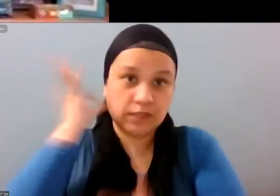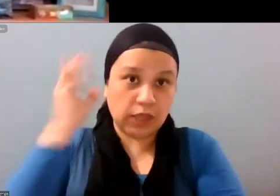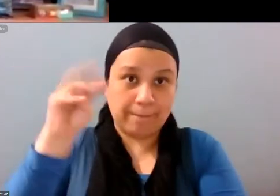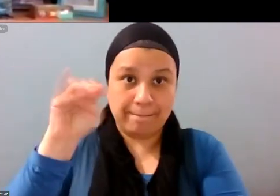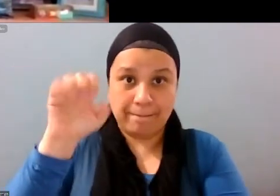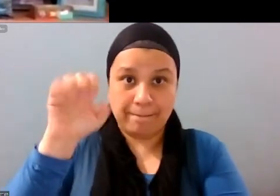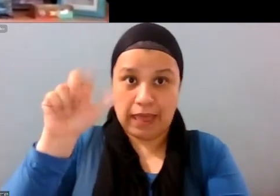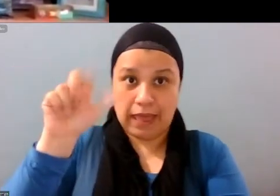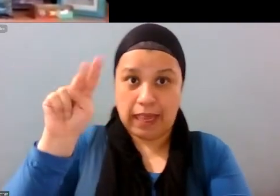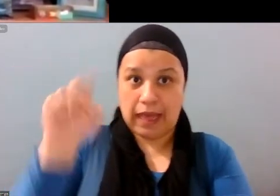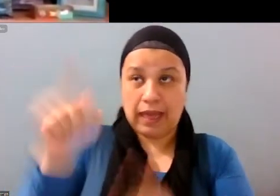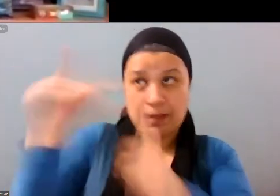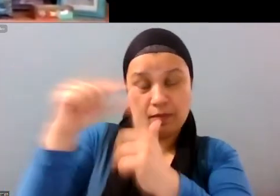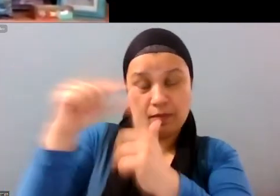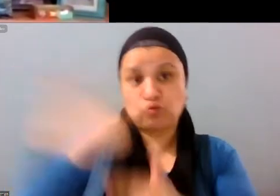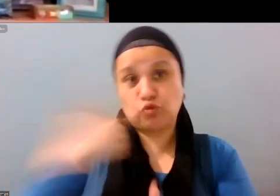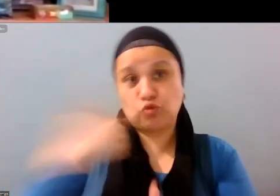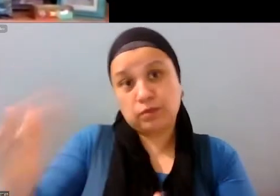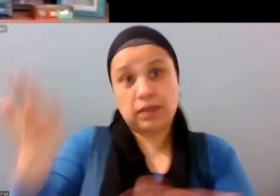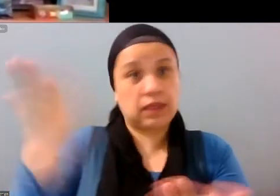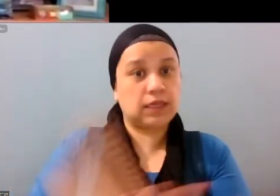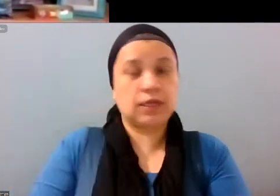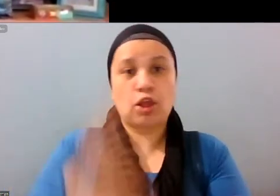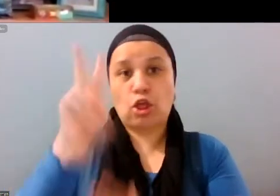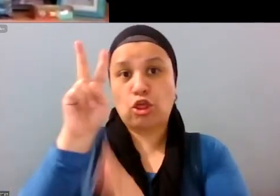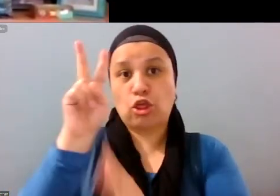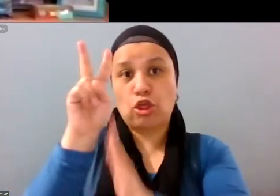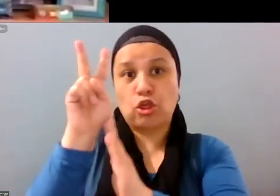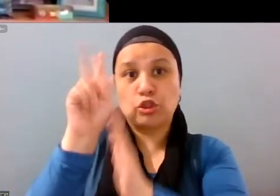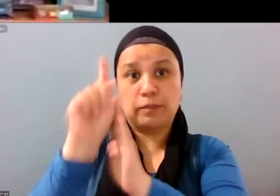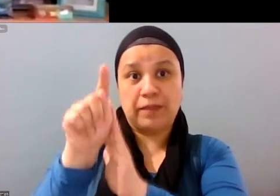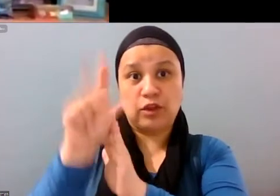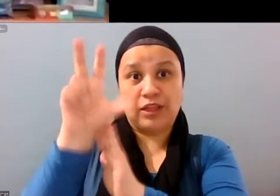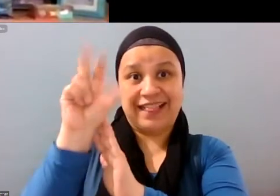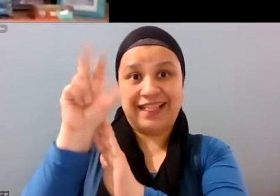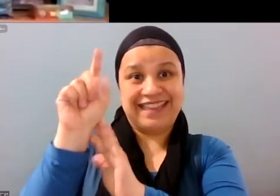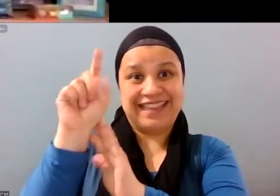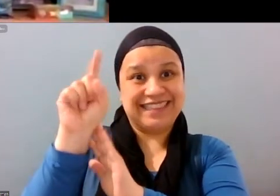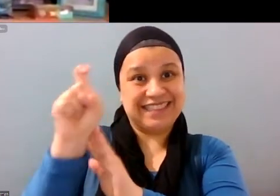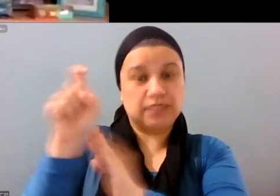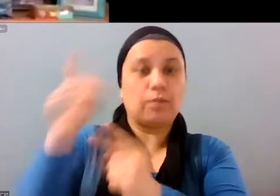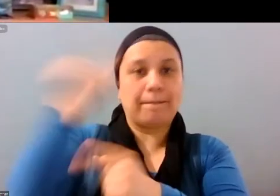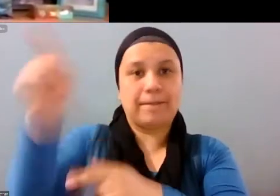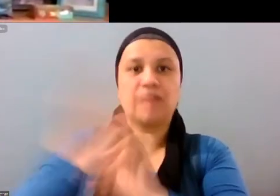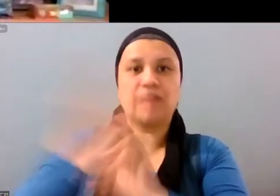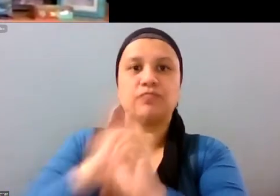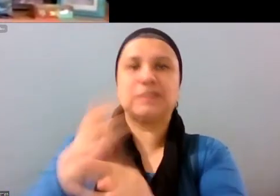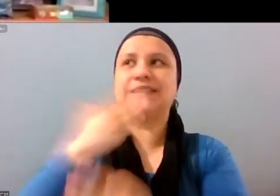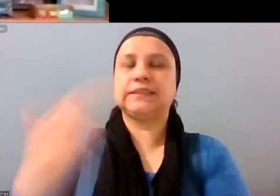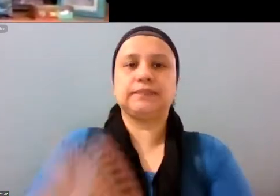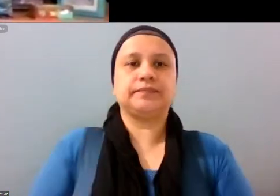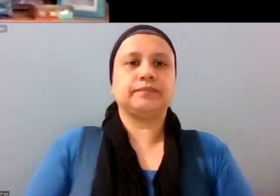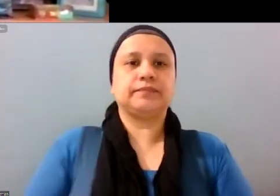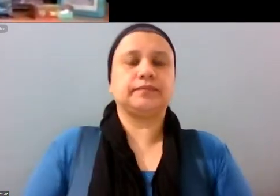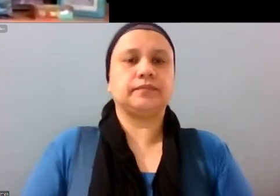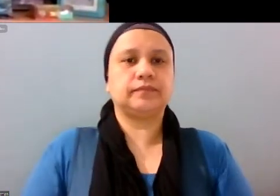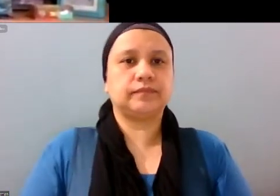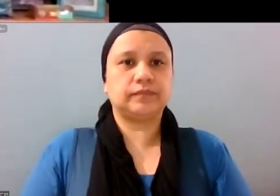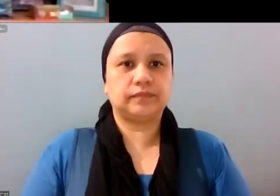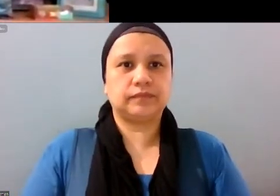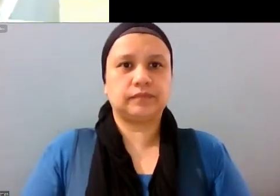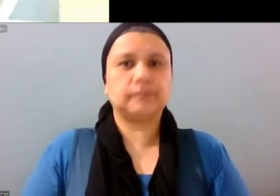nos converte tenemos dos minutos 30 para cada una de las respuestas muchas gracias sí